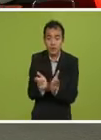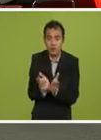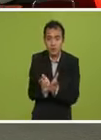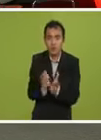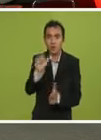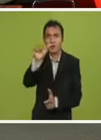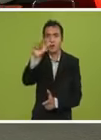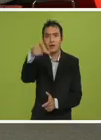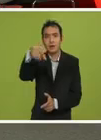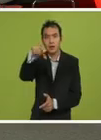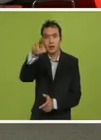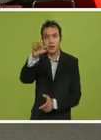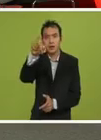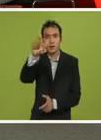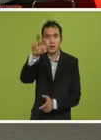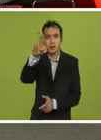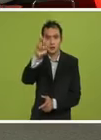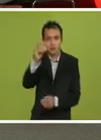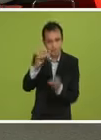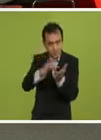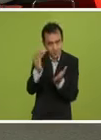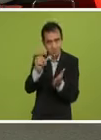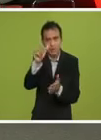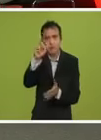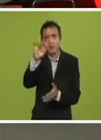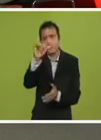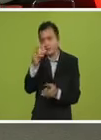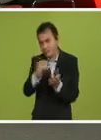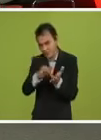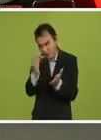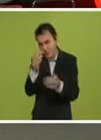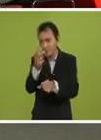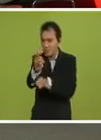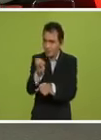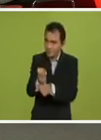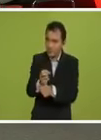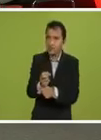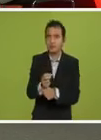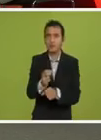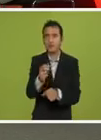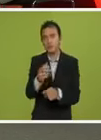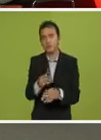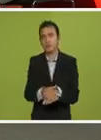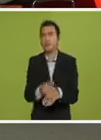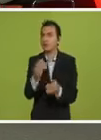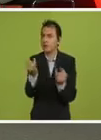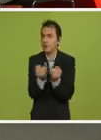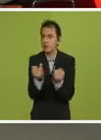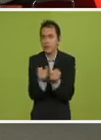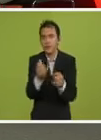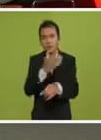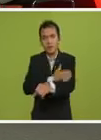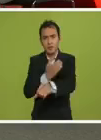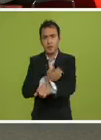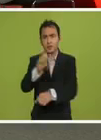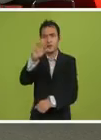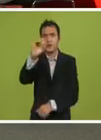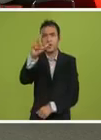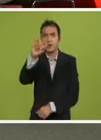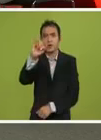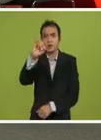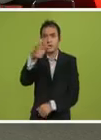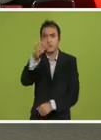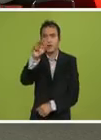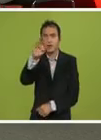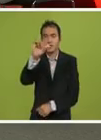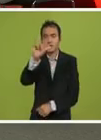AC. Muchas gracias, Alicia. ¿Cómo estás? Gracias. Bien, gracias por la invitación. Gracias por venir con nosotros. Y también hoy nos acompaña Yolli García Alvarez. Ella es comisionada presidenta